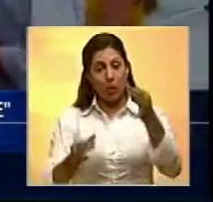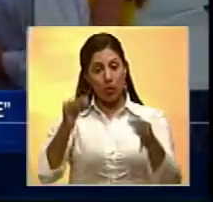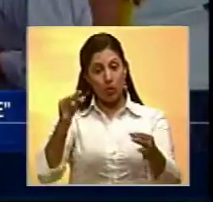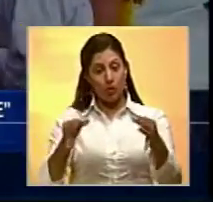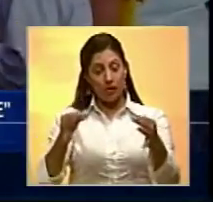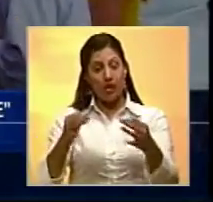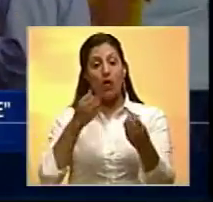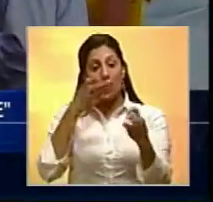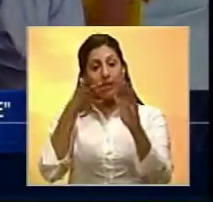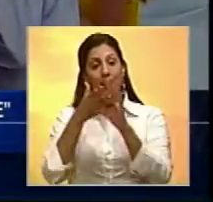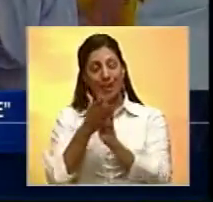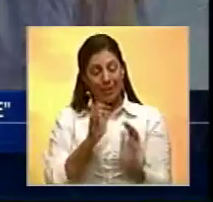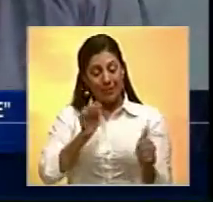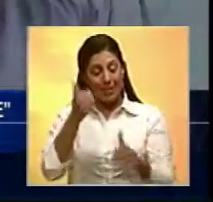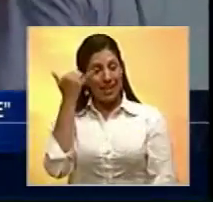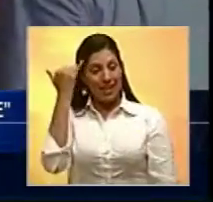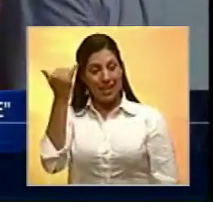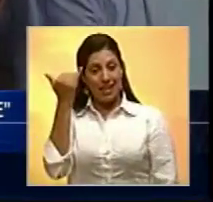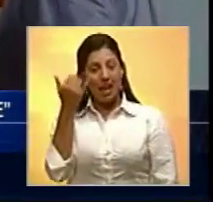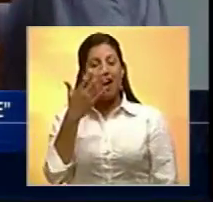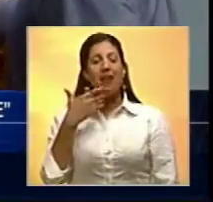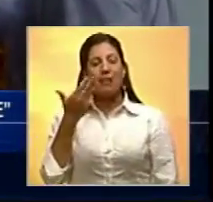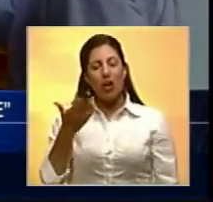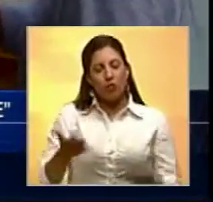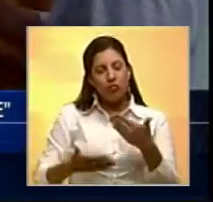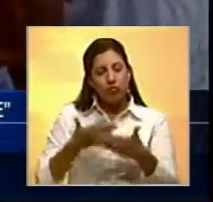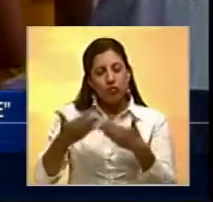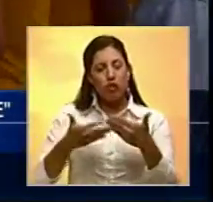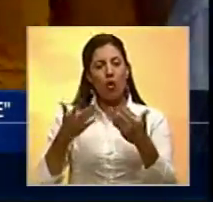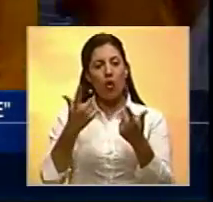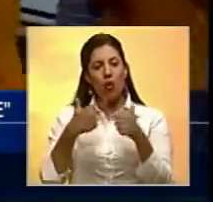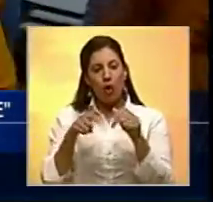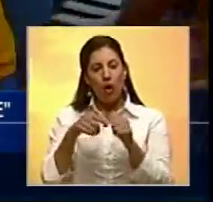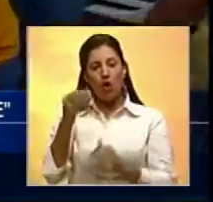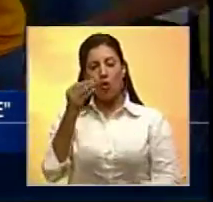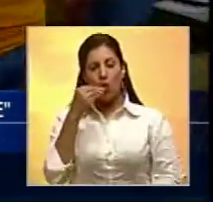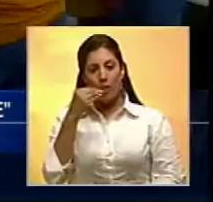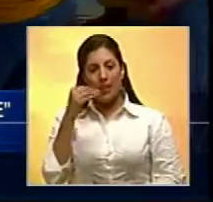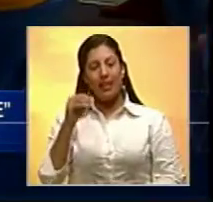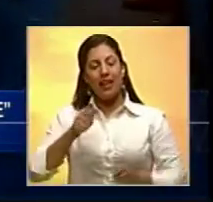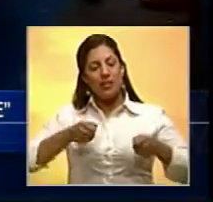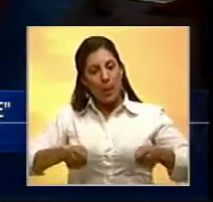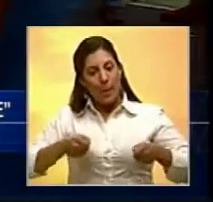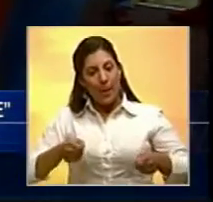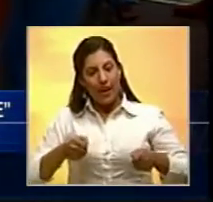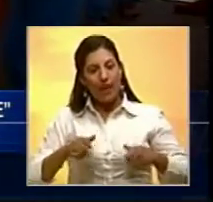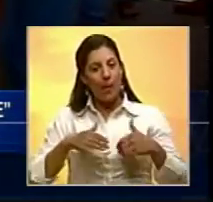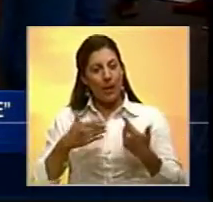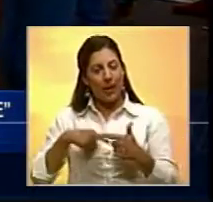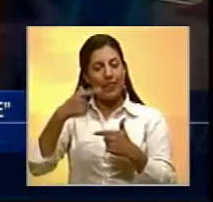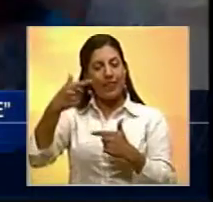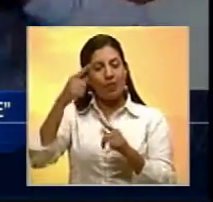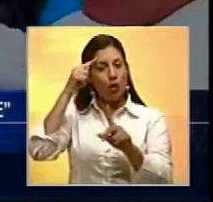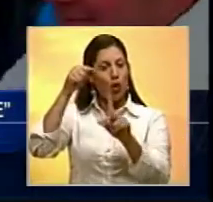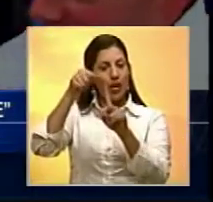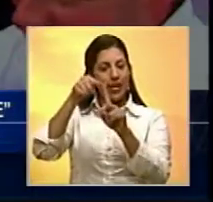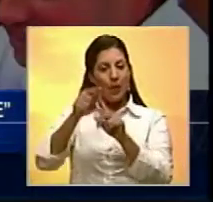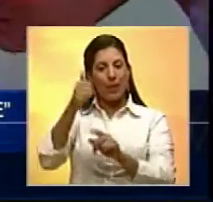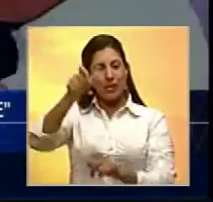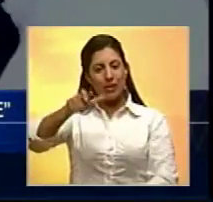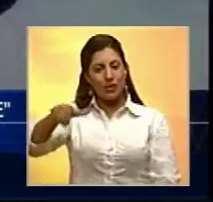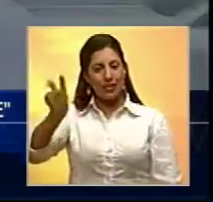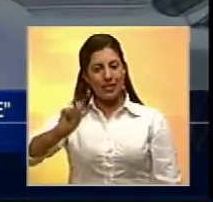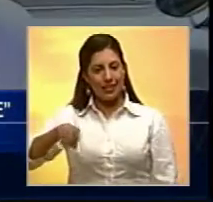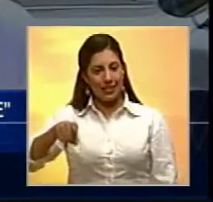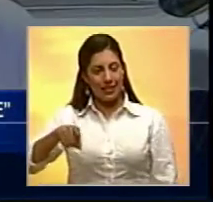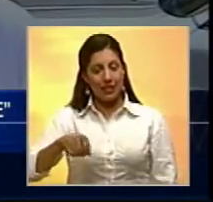Justicia detalló que esta iniciativa busca promover la recolección de rubros alimenticios en supermercados para luego destinarlos a los más